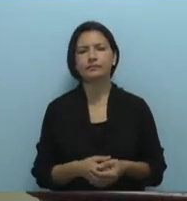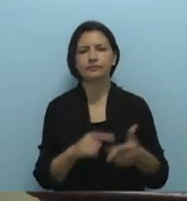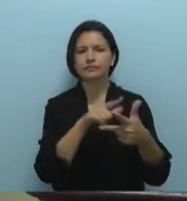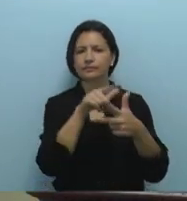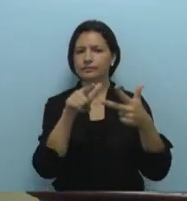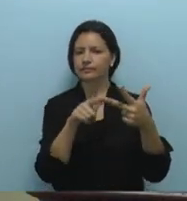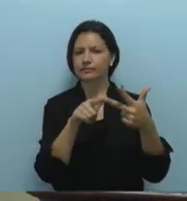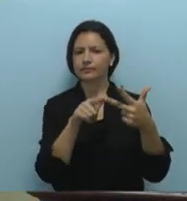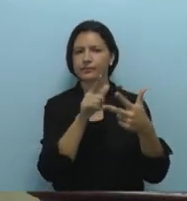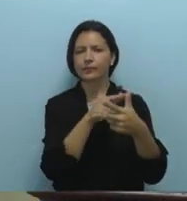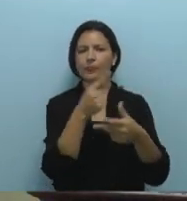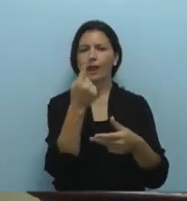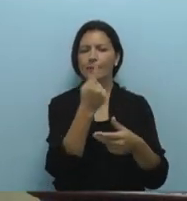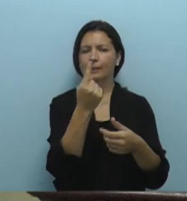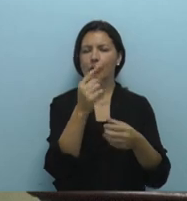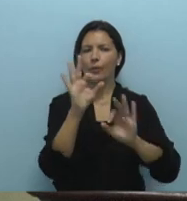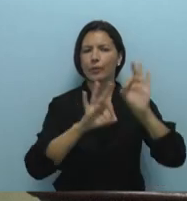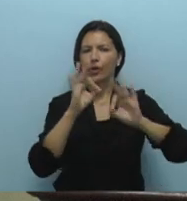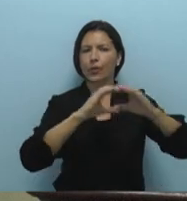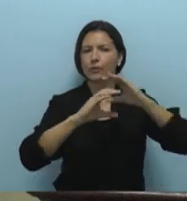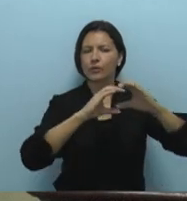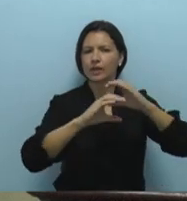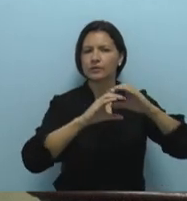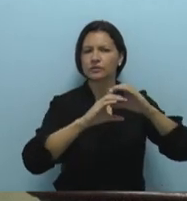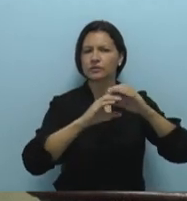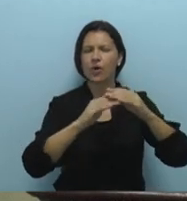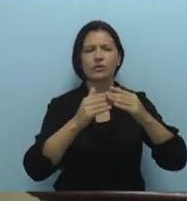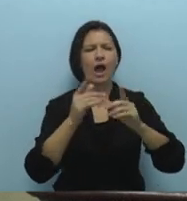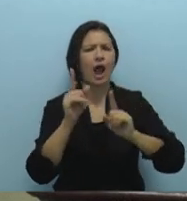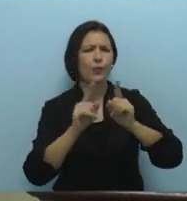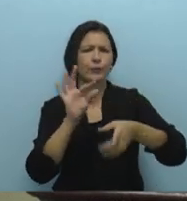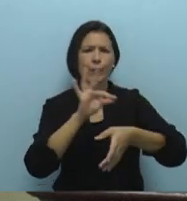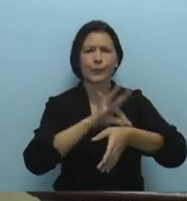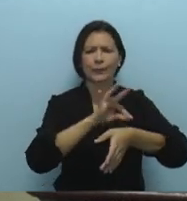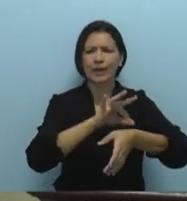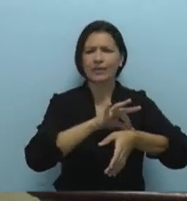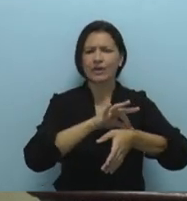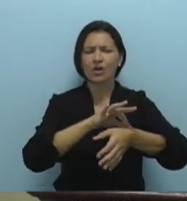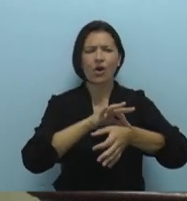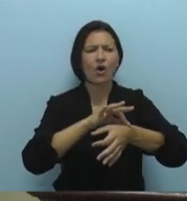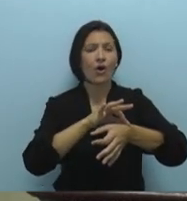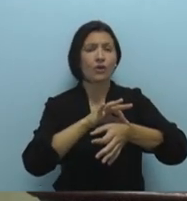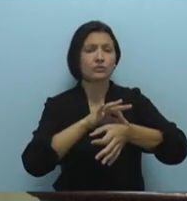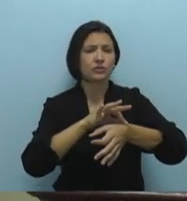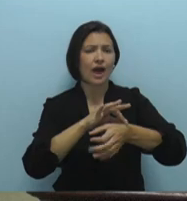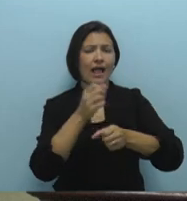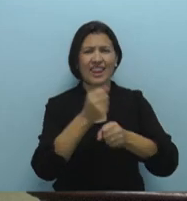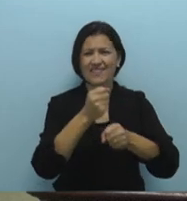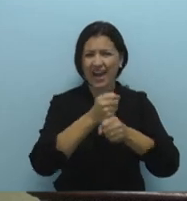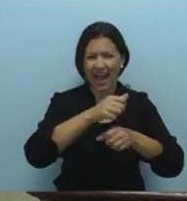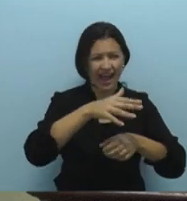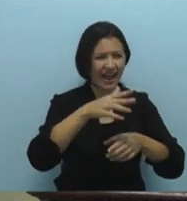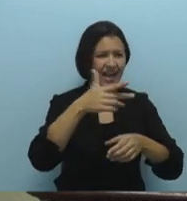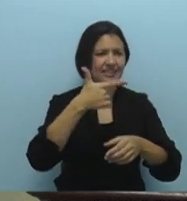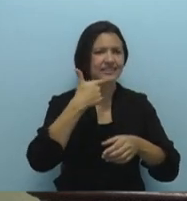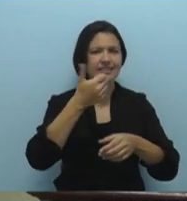ingresos. Uno es un proyecto de comunicación por la seguridad de los colegas que trabajan en los SAMCO a raíz de la situación del SAMCO de Rincón. El